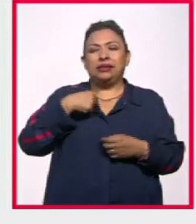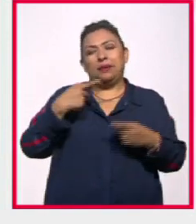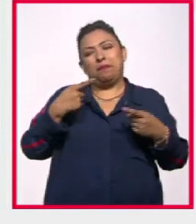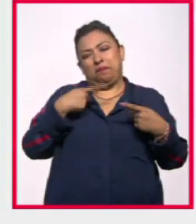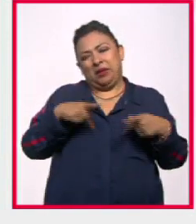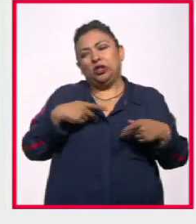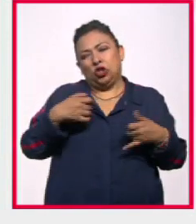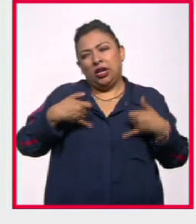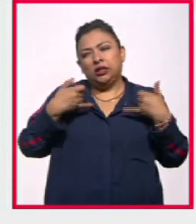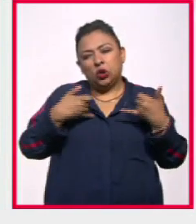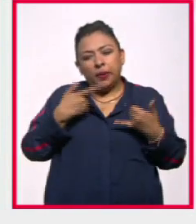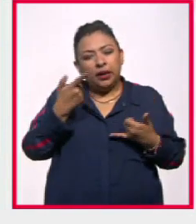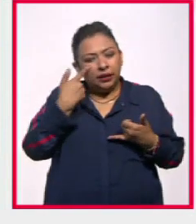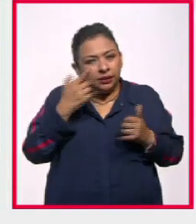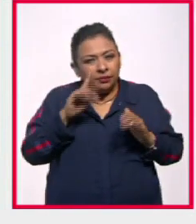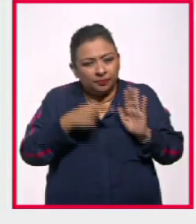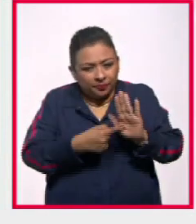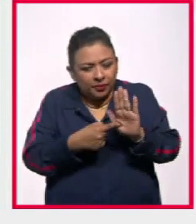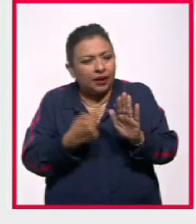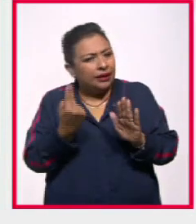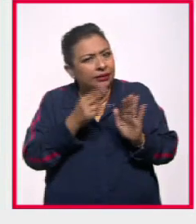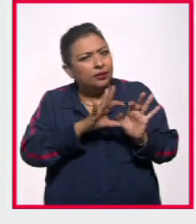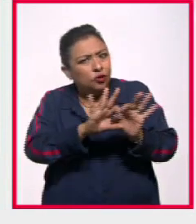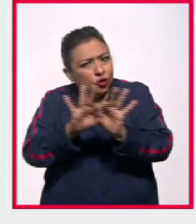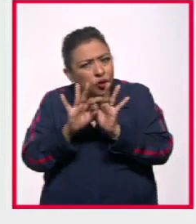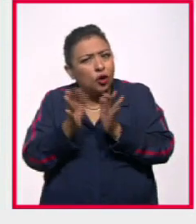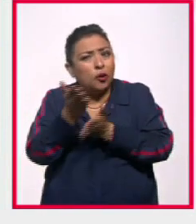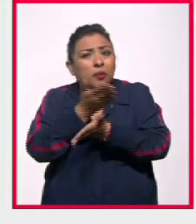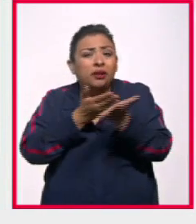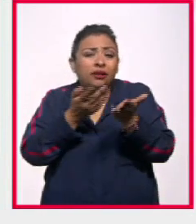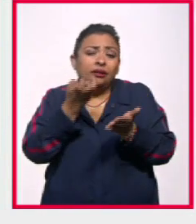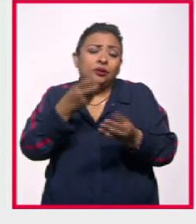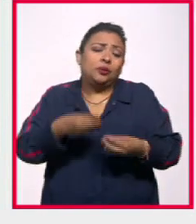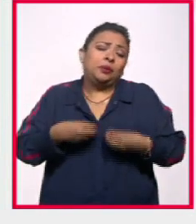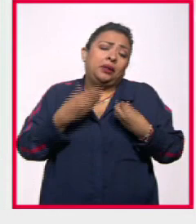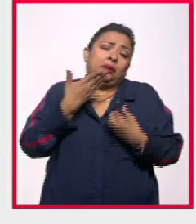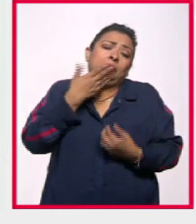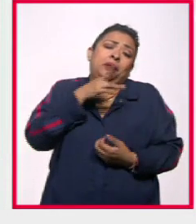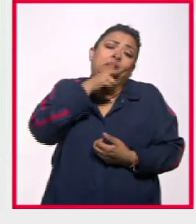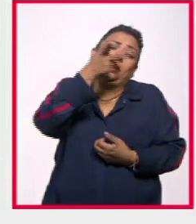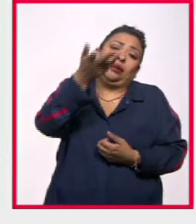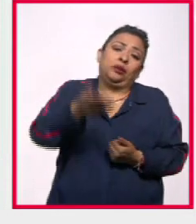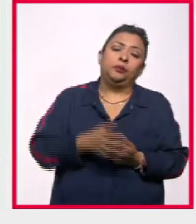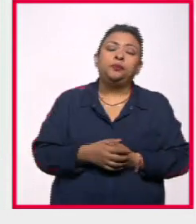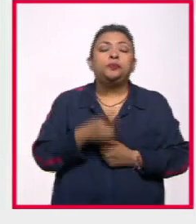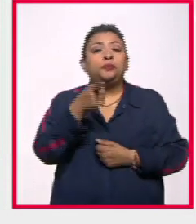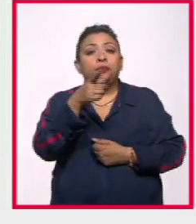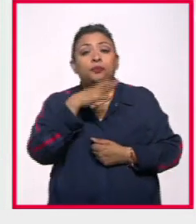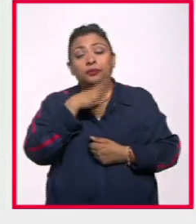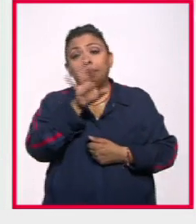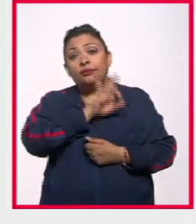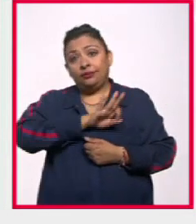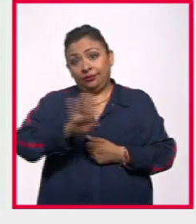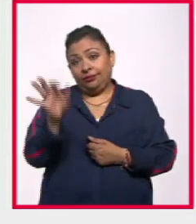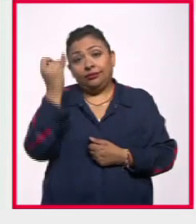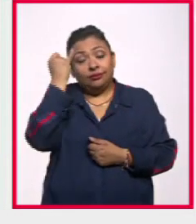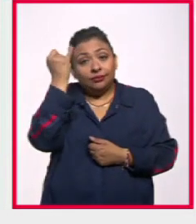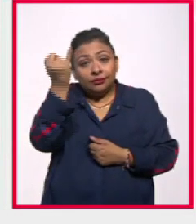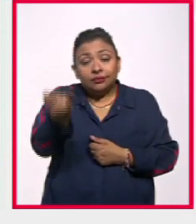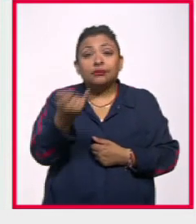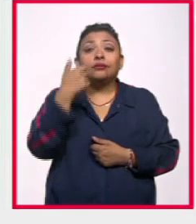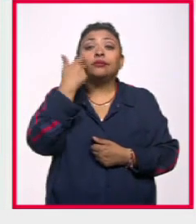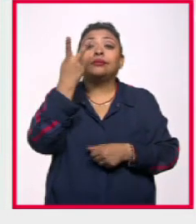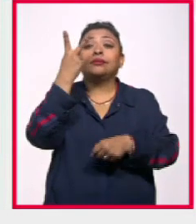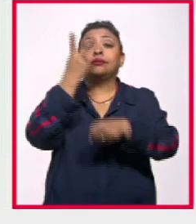joven que tenemos que unirnos y compartir y que la vida se vive mejor así. Paco, por ahí tienes ya la posibilidad o la idea de hacer